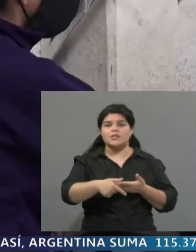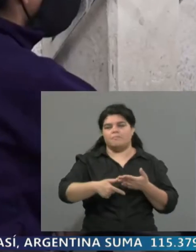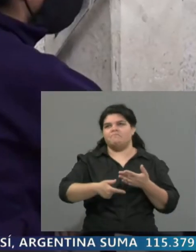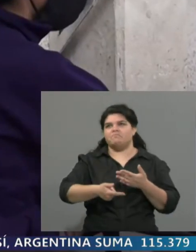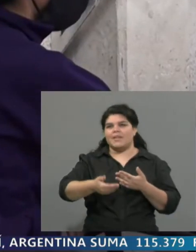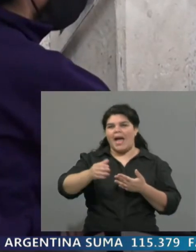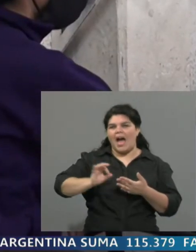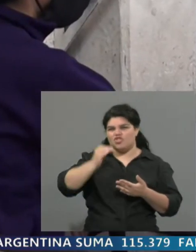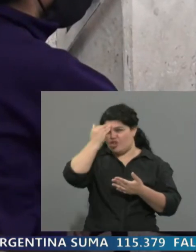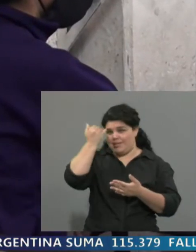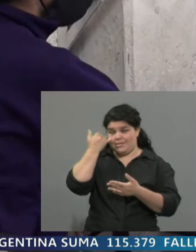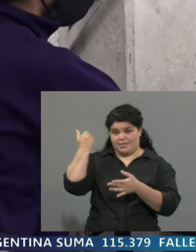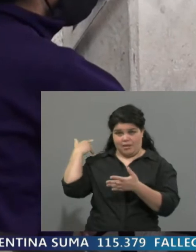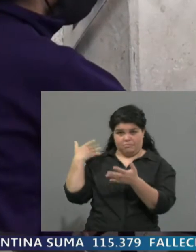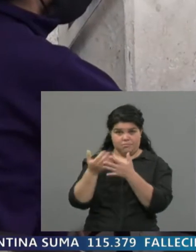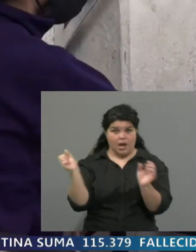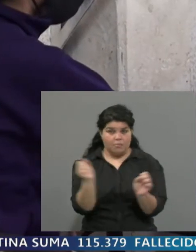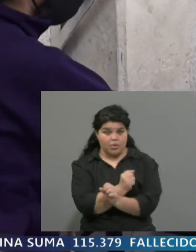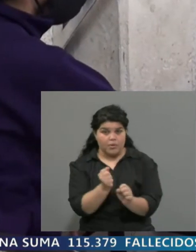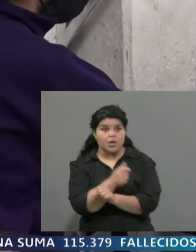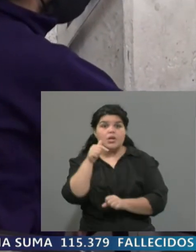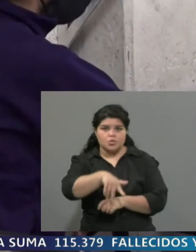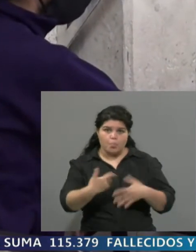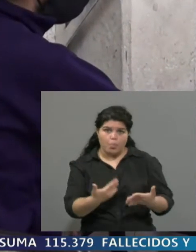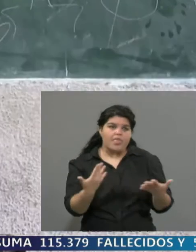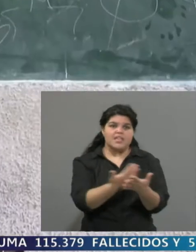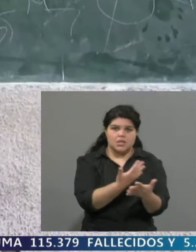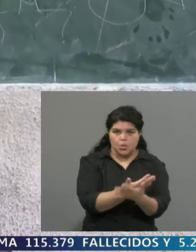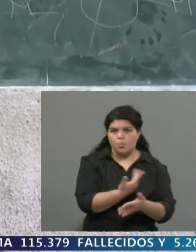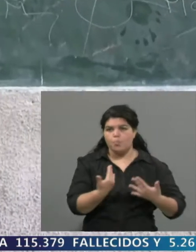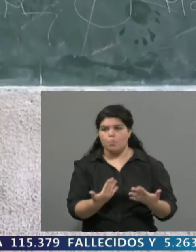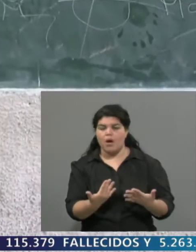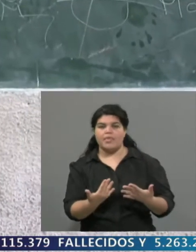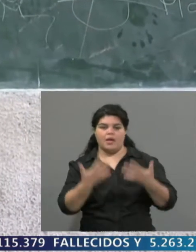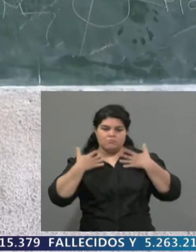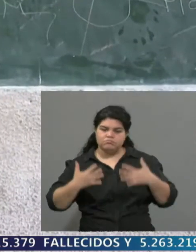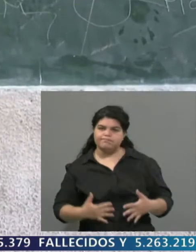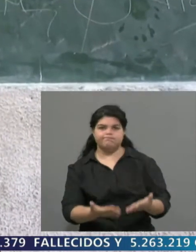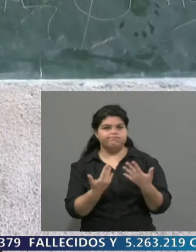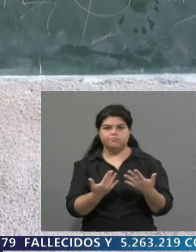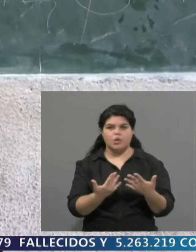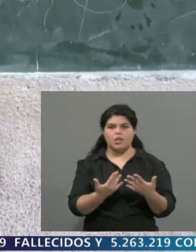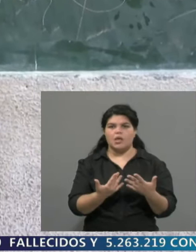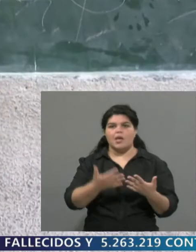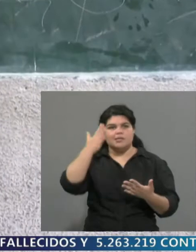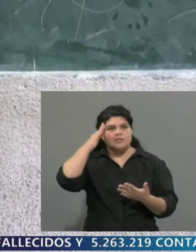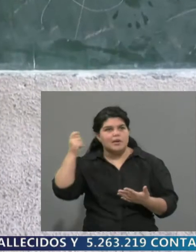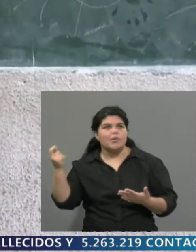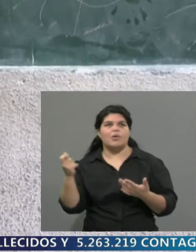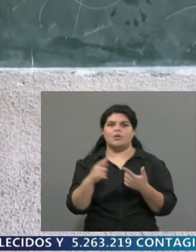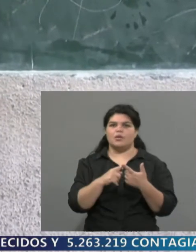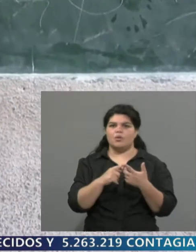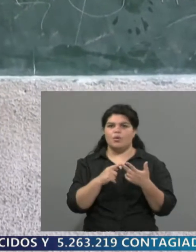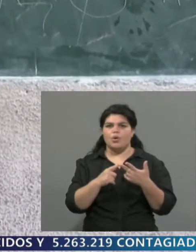no solo el tener relaciones sexuales, sino la sexualidad en general, la afectividad, repito, los aspectos biológicos, psicológicos